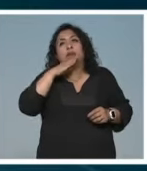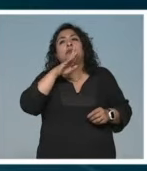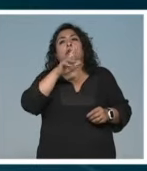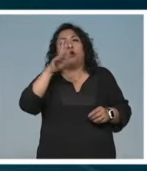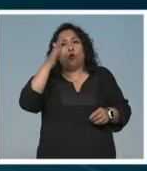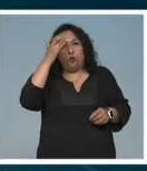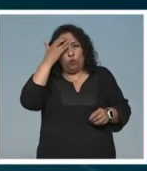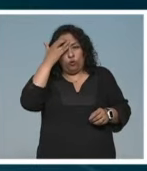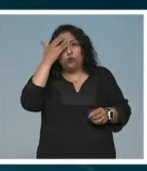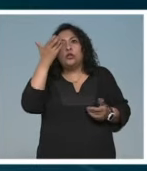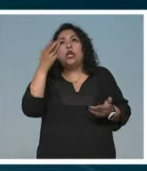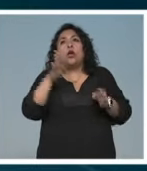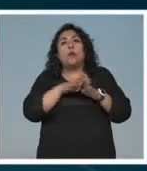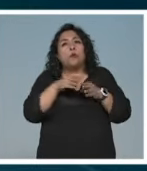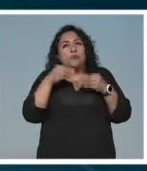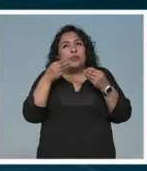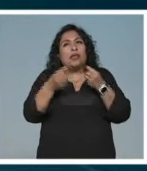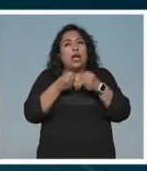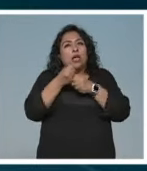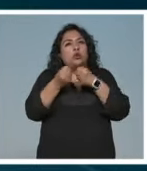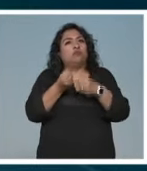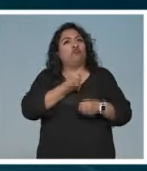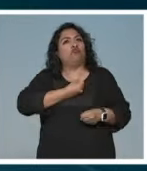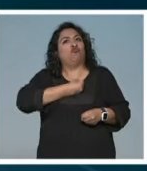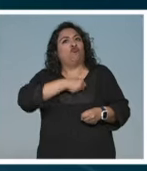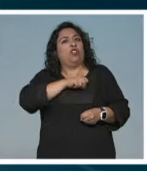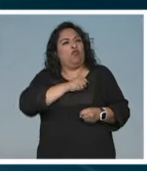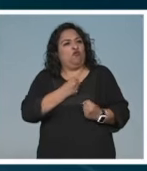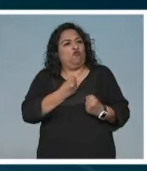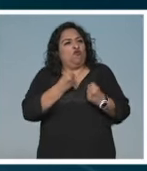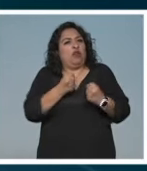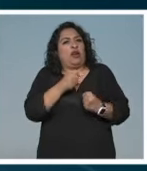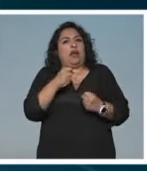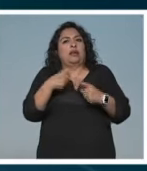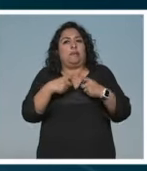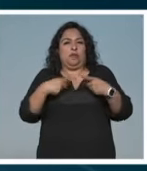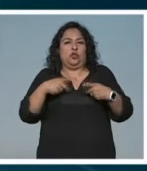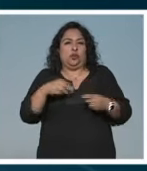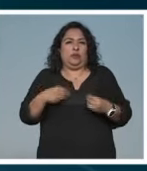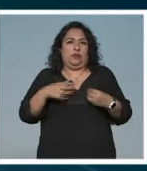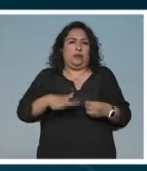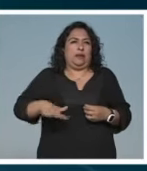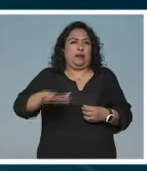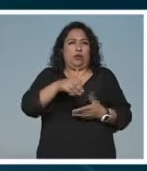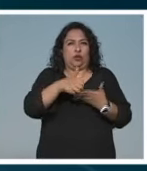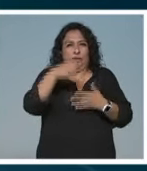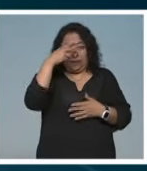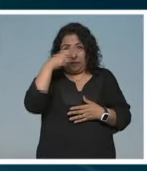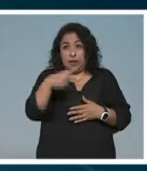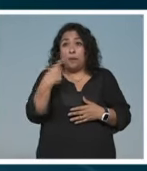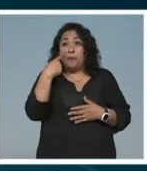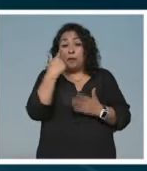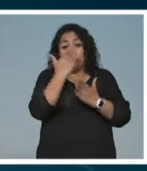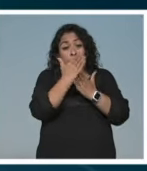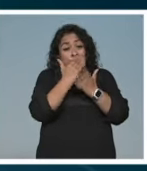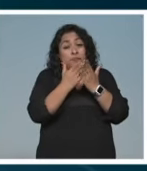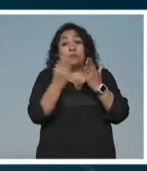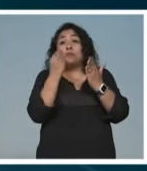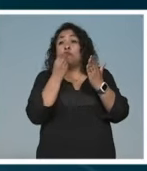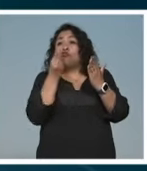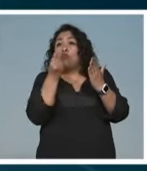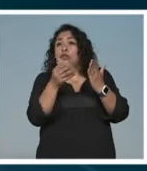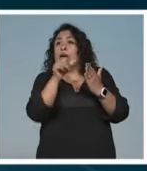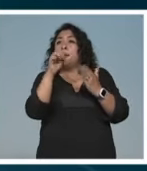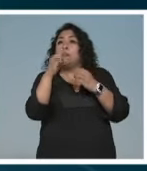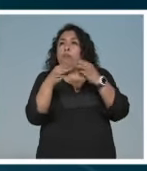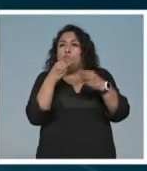reconoce cómo brindó por siglos salud y fuerza a los habitantes del Valle de México. Enlista los alimentos que México aportó al